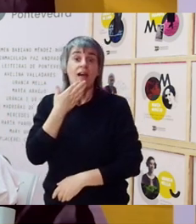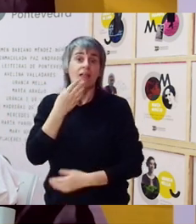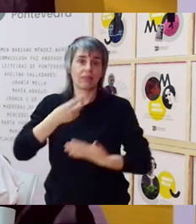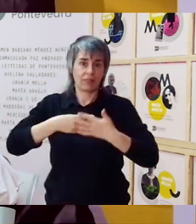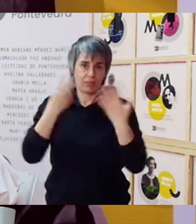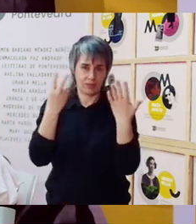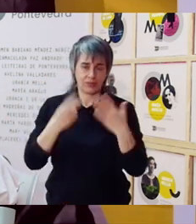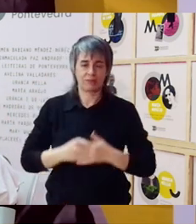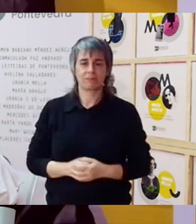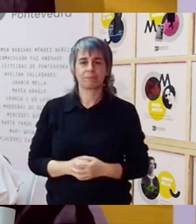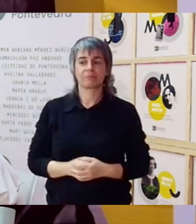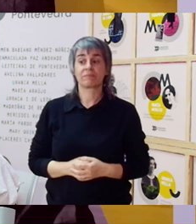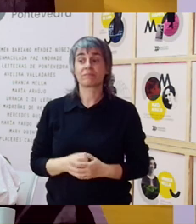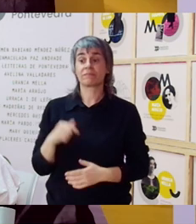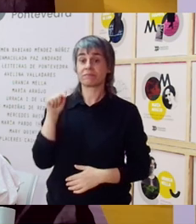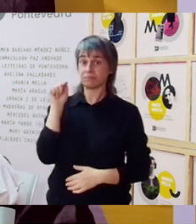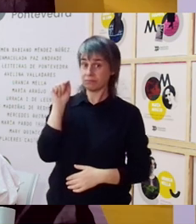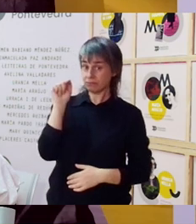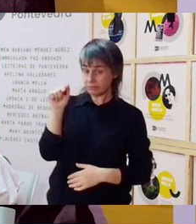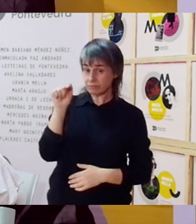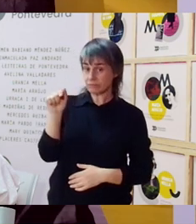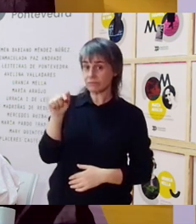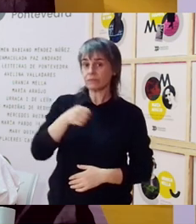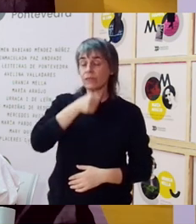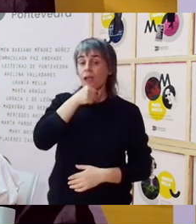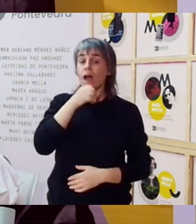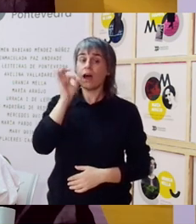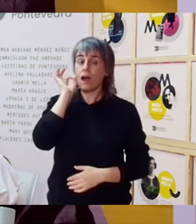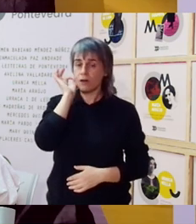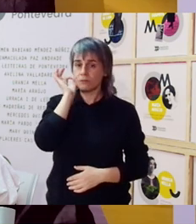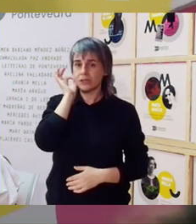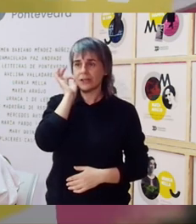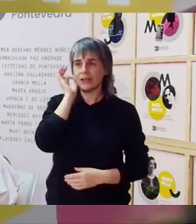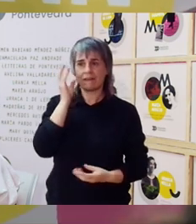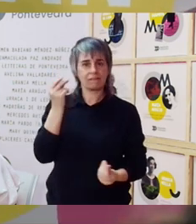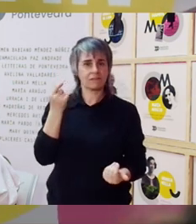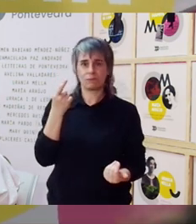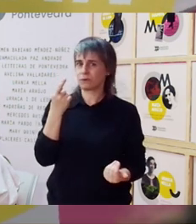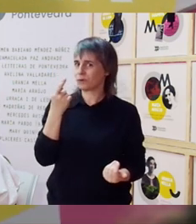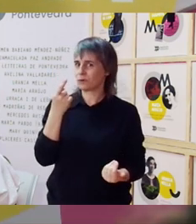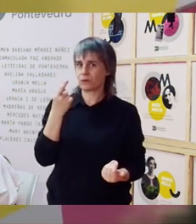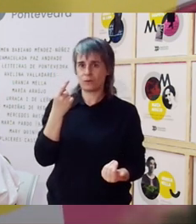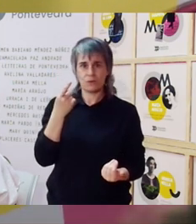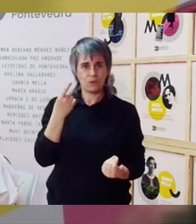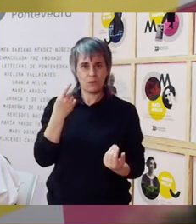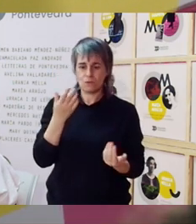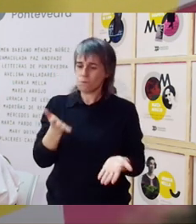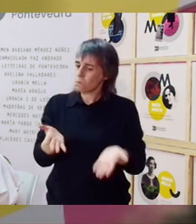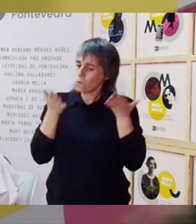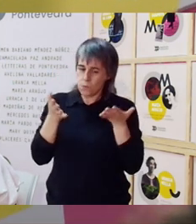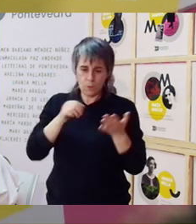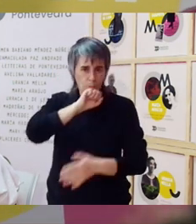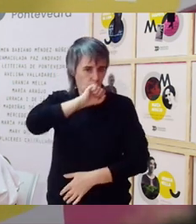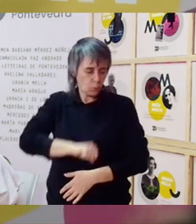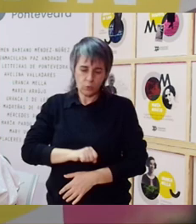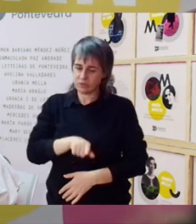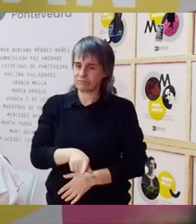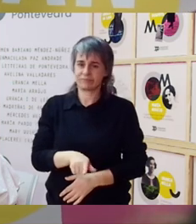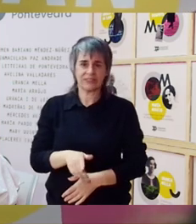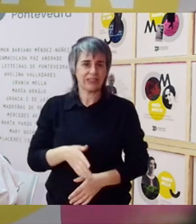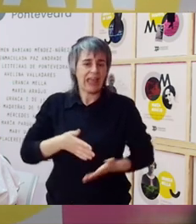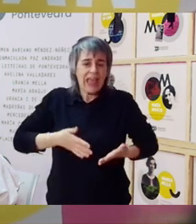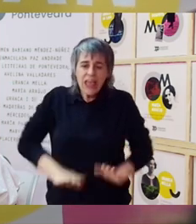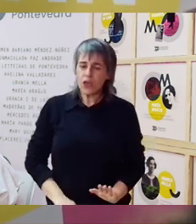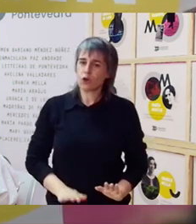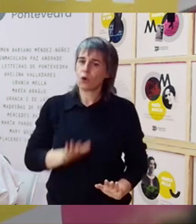ali, aparte, miña aboa tiña pasión por ese neno pequeniño, porque tiña aquela espiña